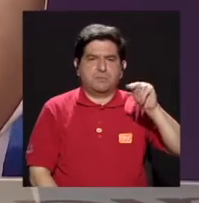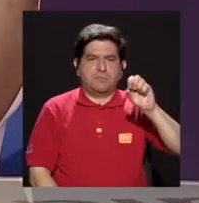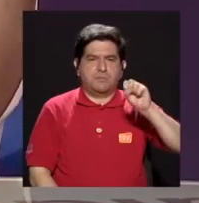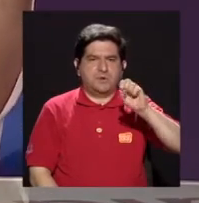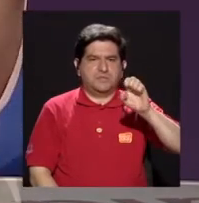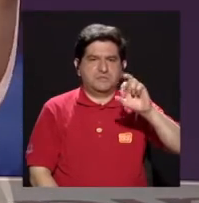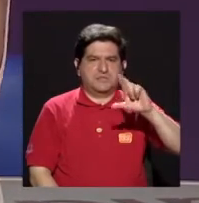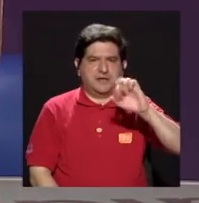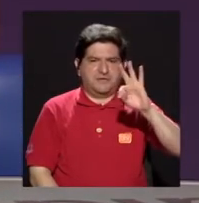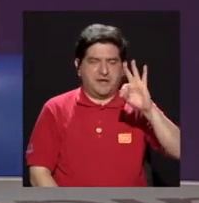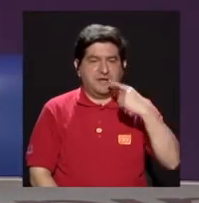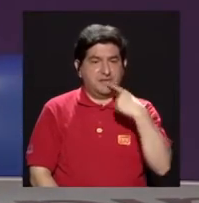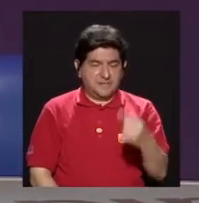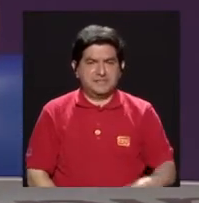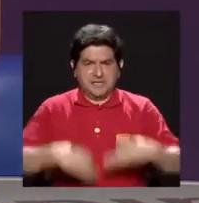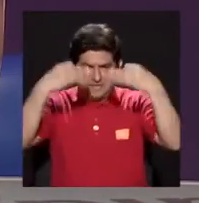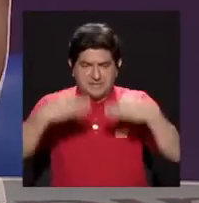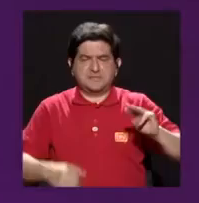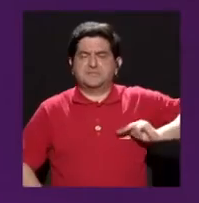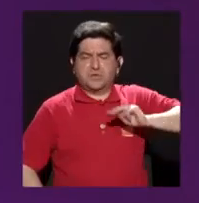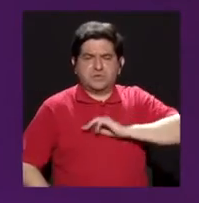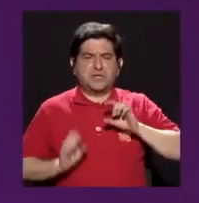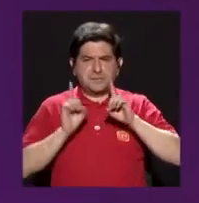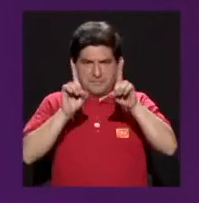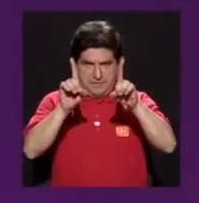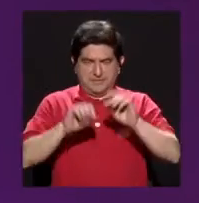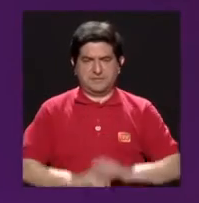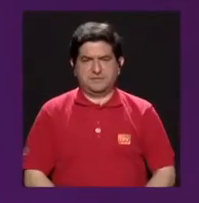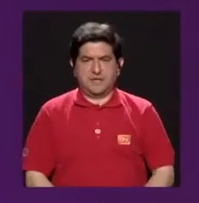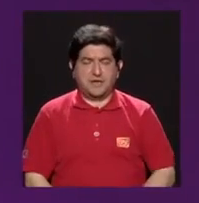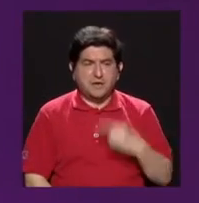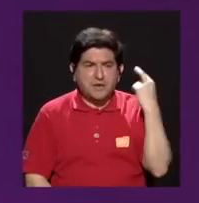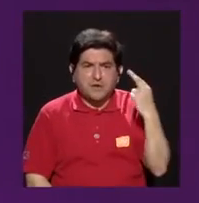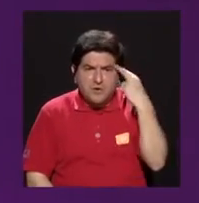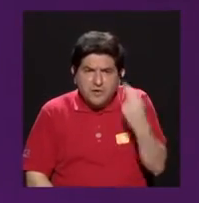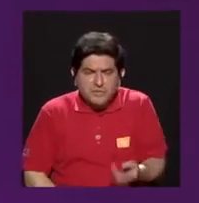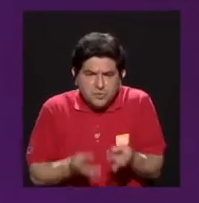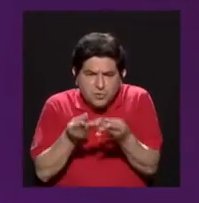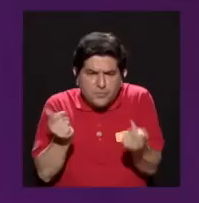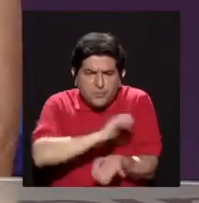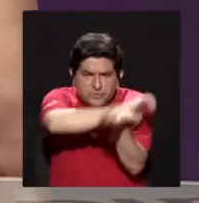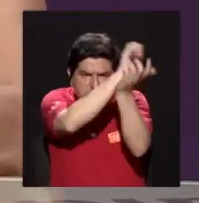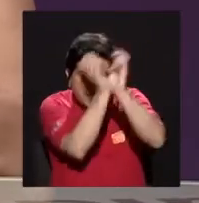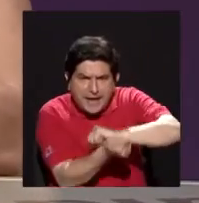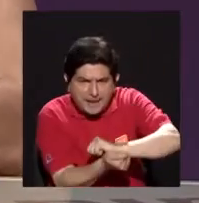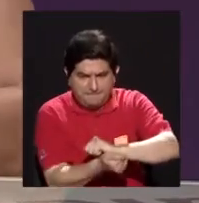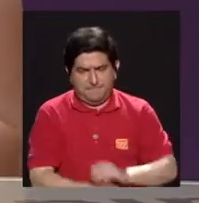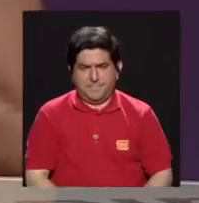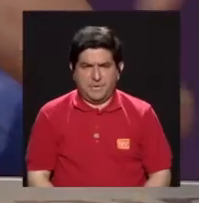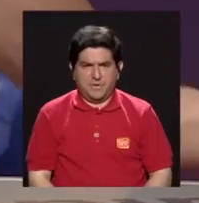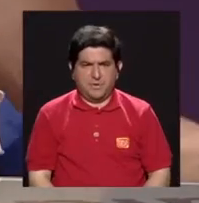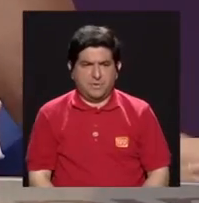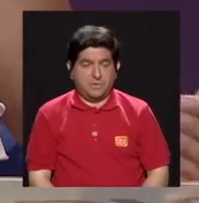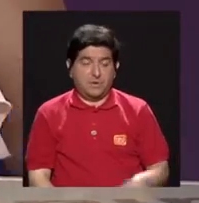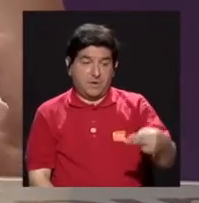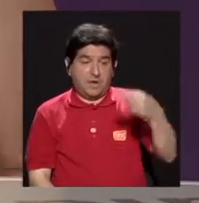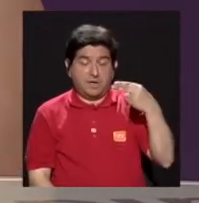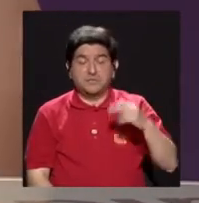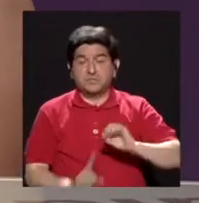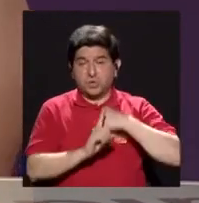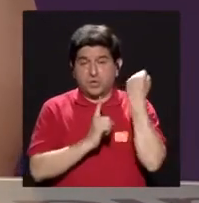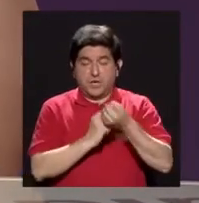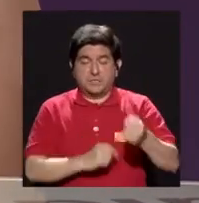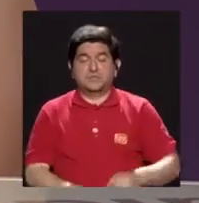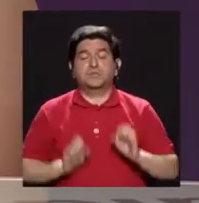esta disposición del Ministerio de Educación generaba un cambio. En cambio, en lo que ha sido históricamente la educación,